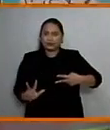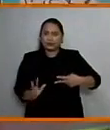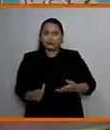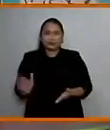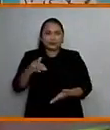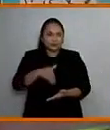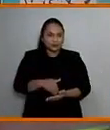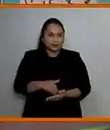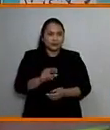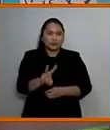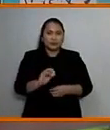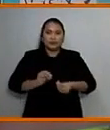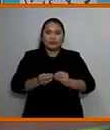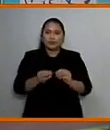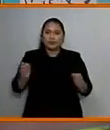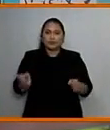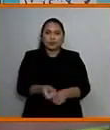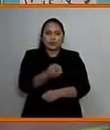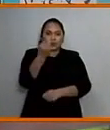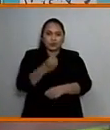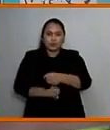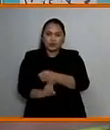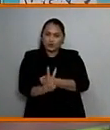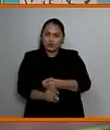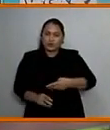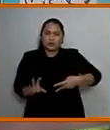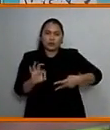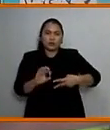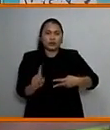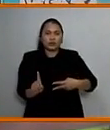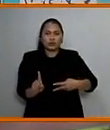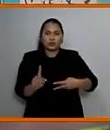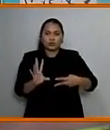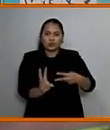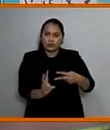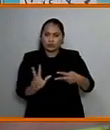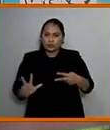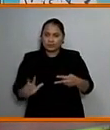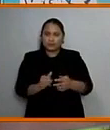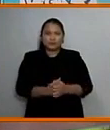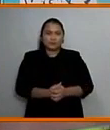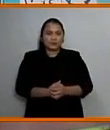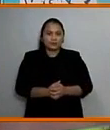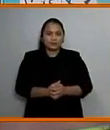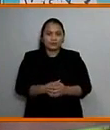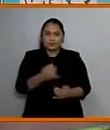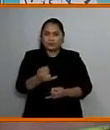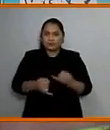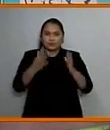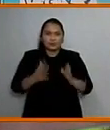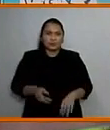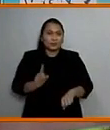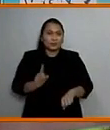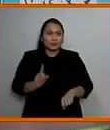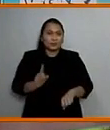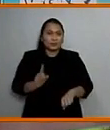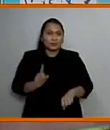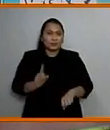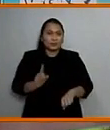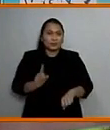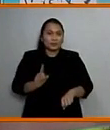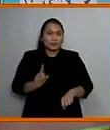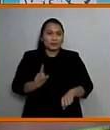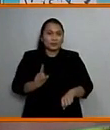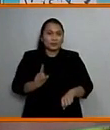73 repito nuevamente a los dos números premiados 91 y 73 jugadores vamos a finalizar la